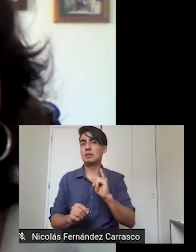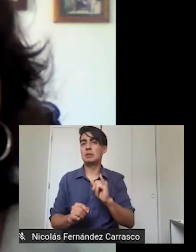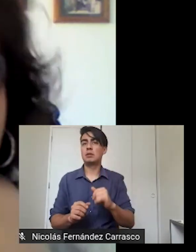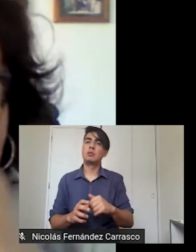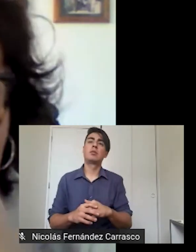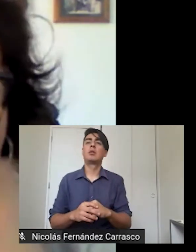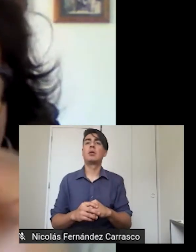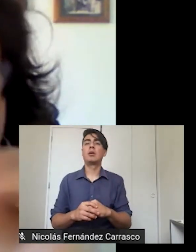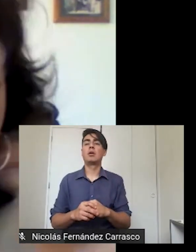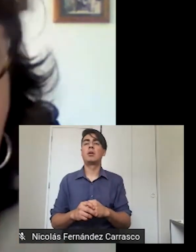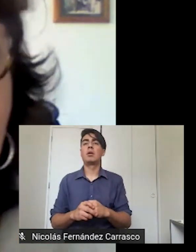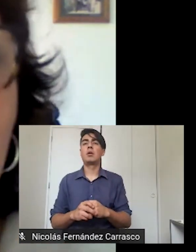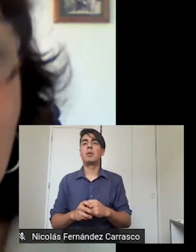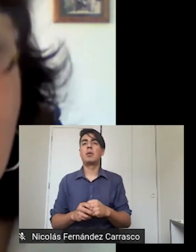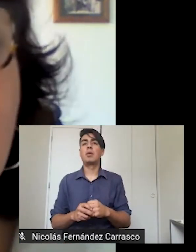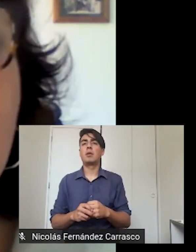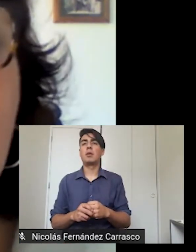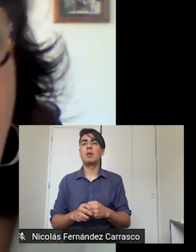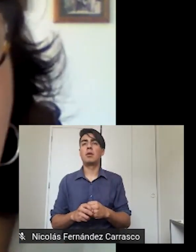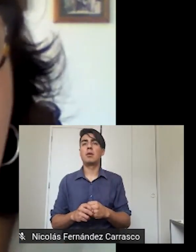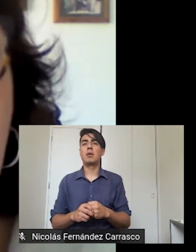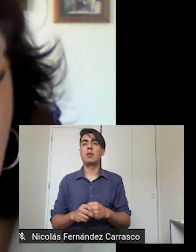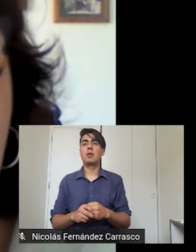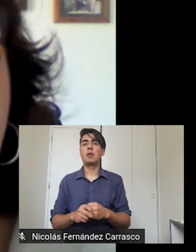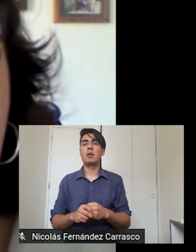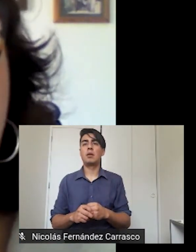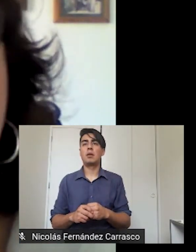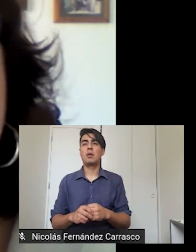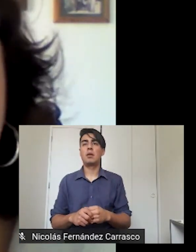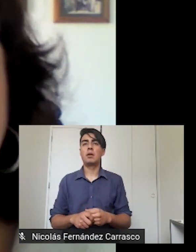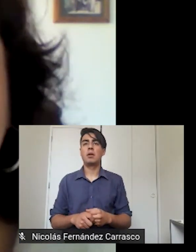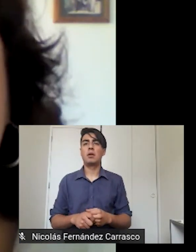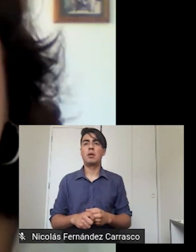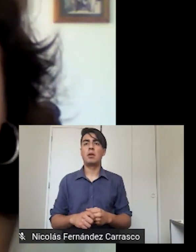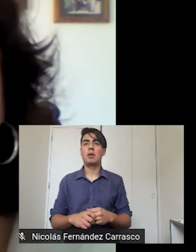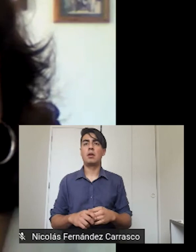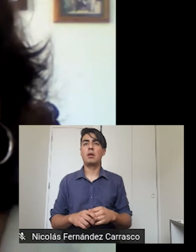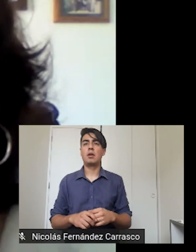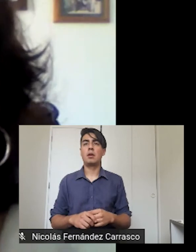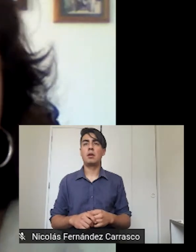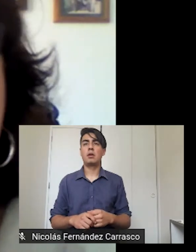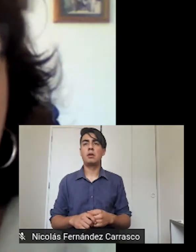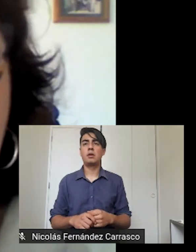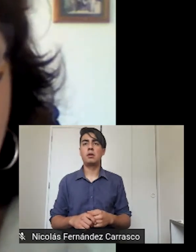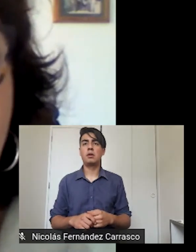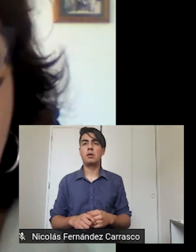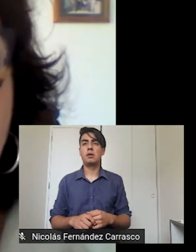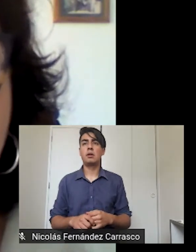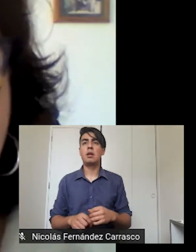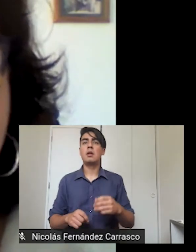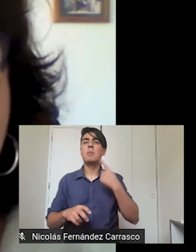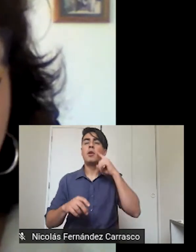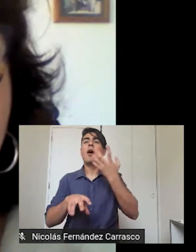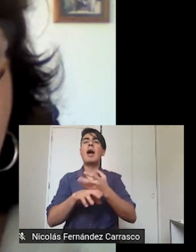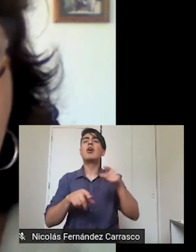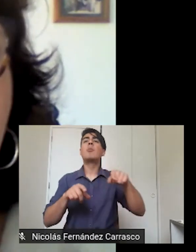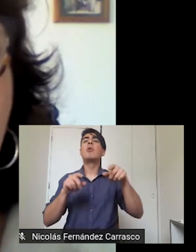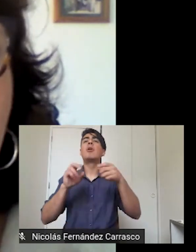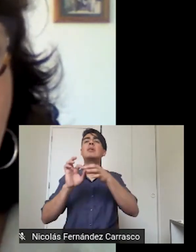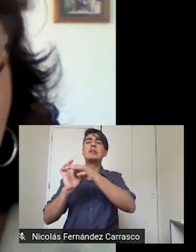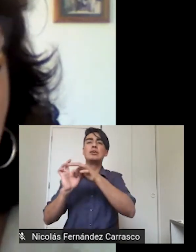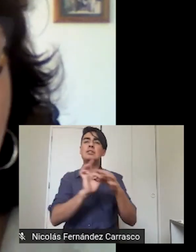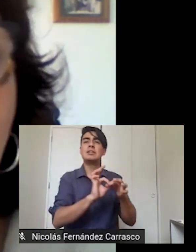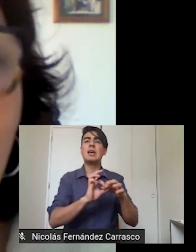¿no es cierto? Pero también para dar un cierre y abrir nuevas preguntas. Tenemos muchas más preguntas asociadas, ¿no es cierto?,